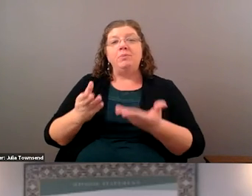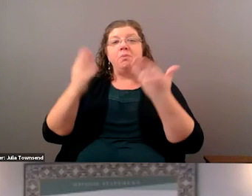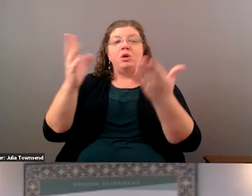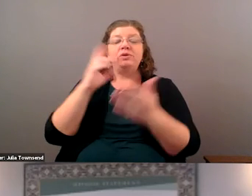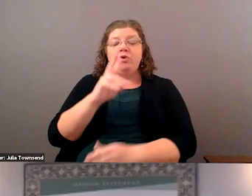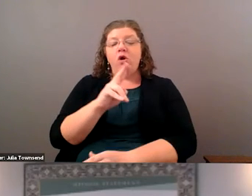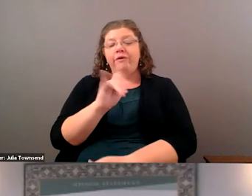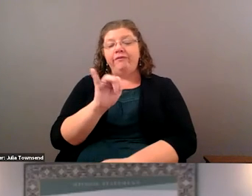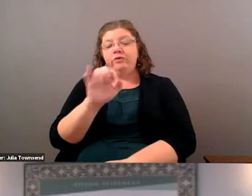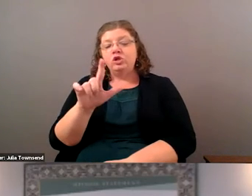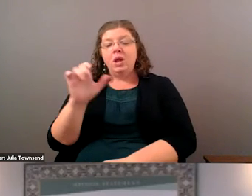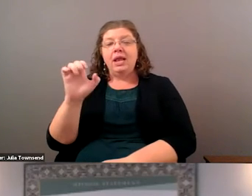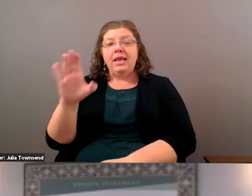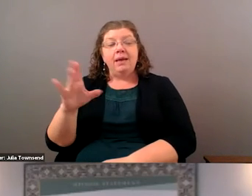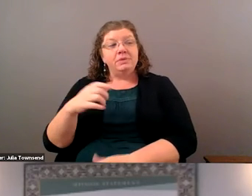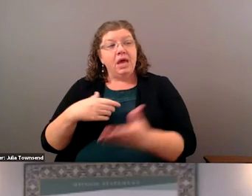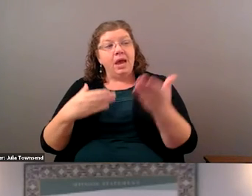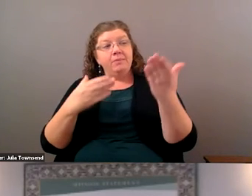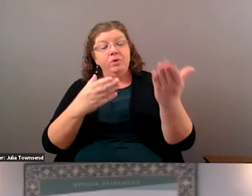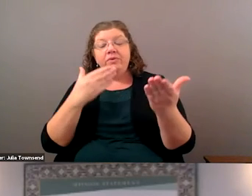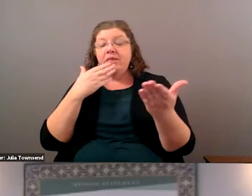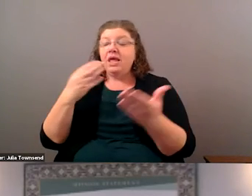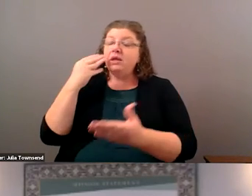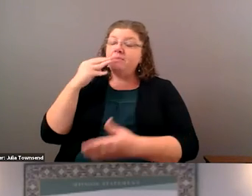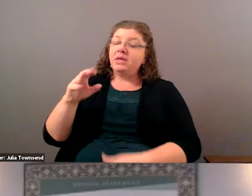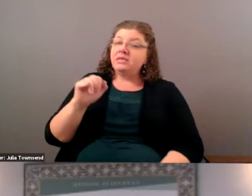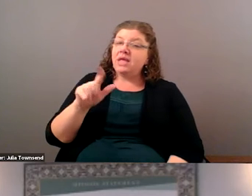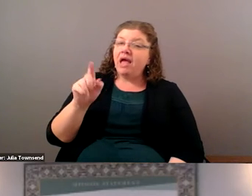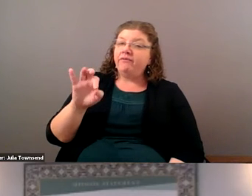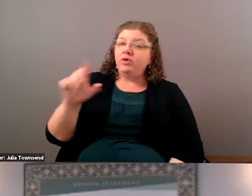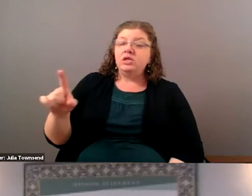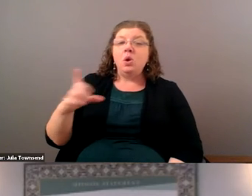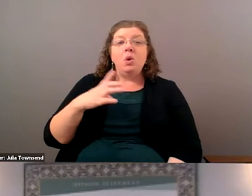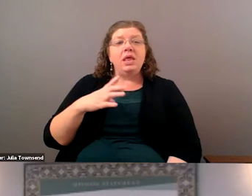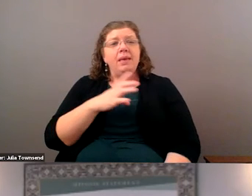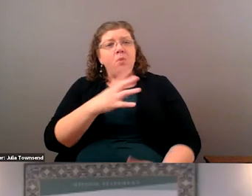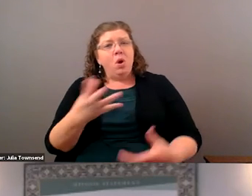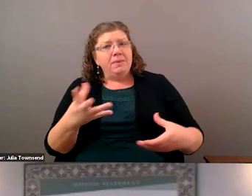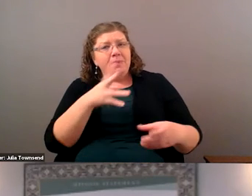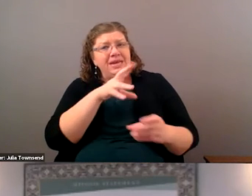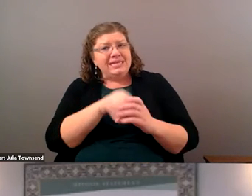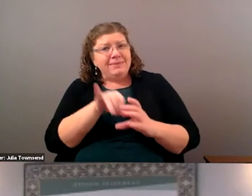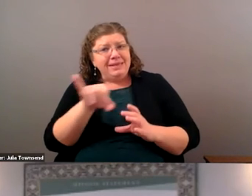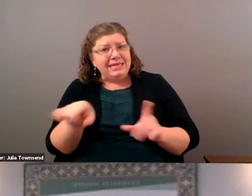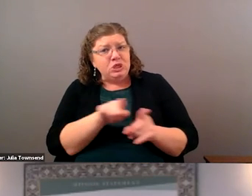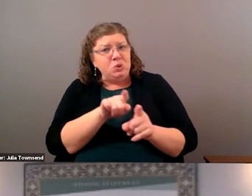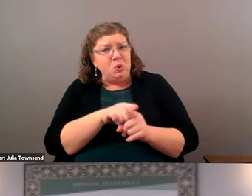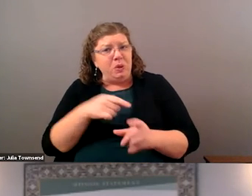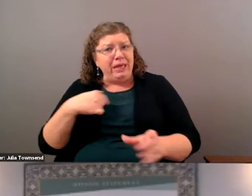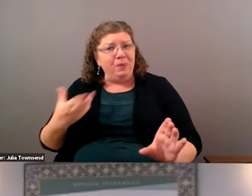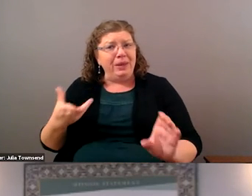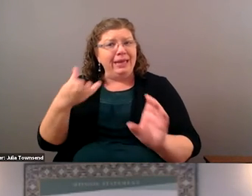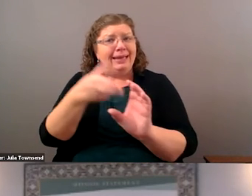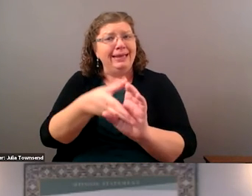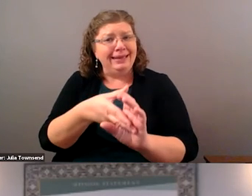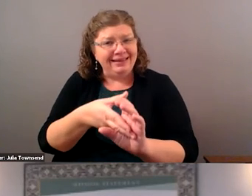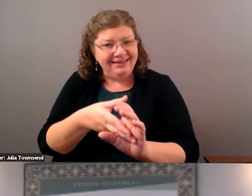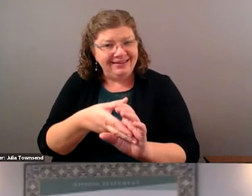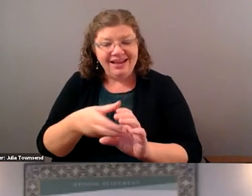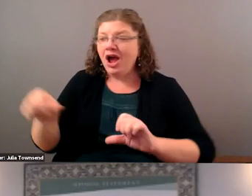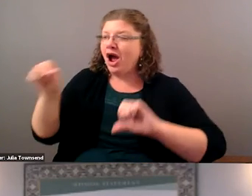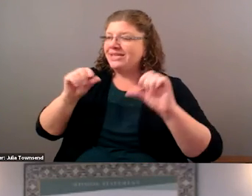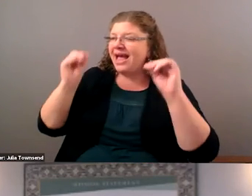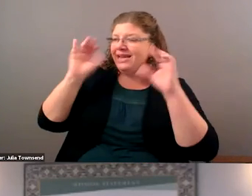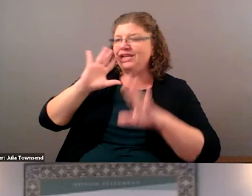hago la moción. Gracias, señor Álvarez. ¿Puede el consejo participar en esta, señora Carey? Creo que nuestros maestros de ciencias los